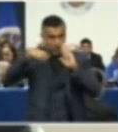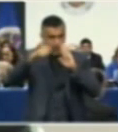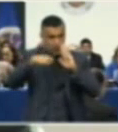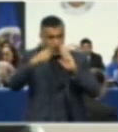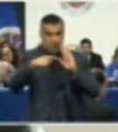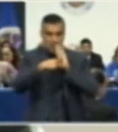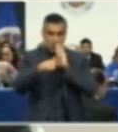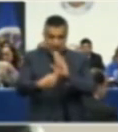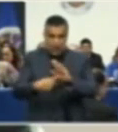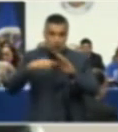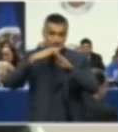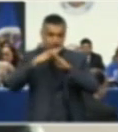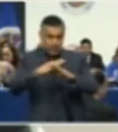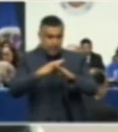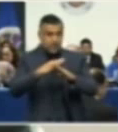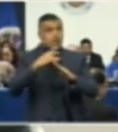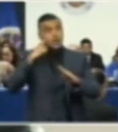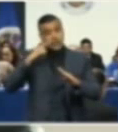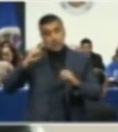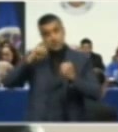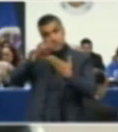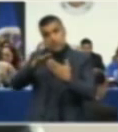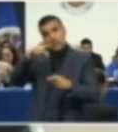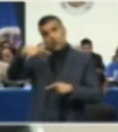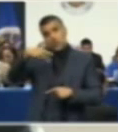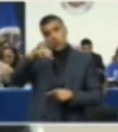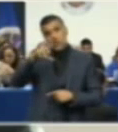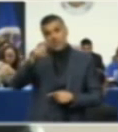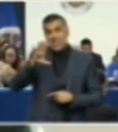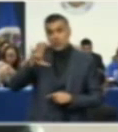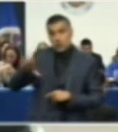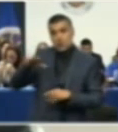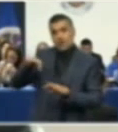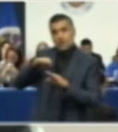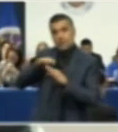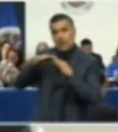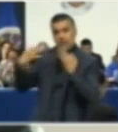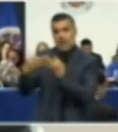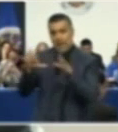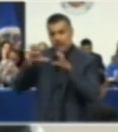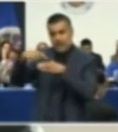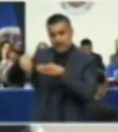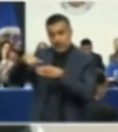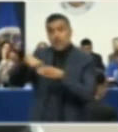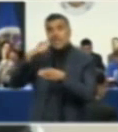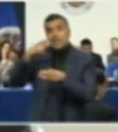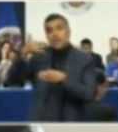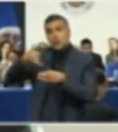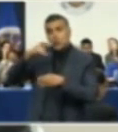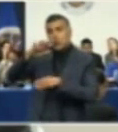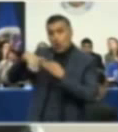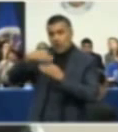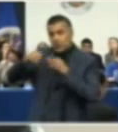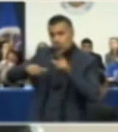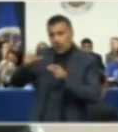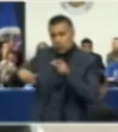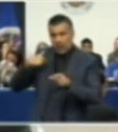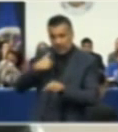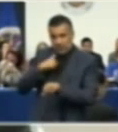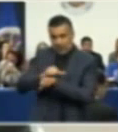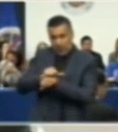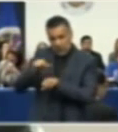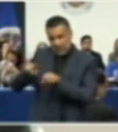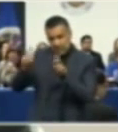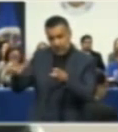propios partícipes, las propias personas con discapacidad, sus familiares y todas las personas que venimos trabajando en ese